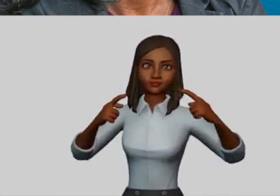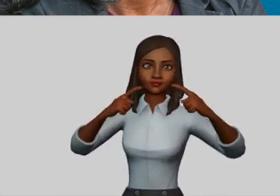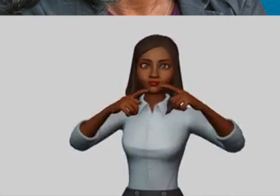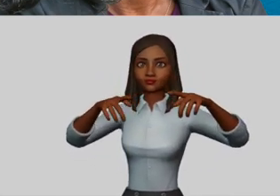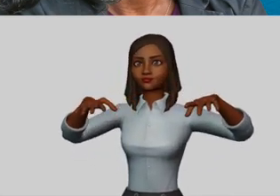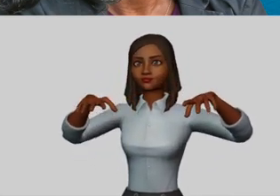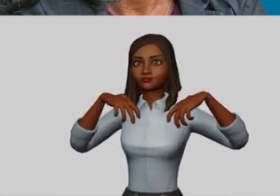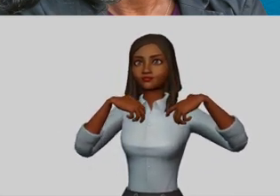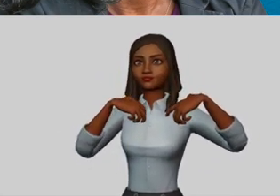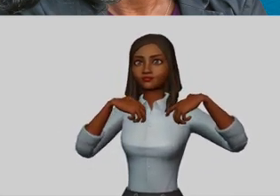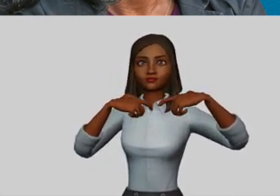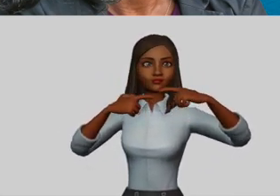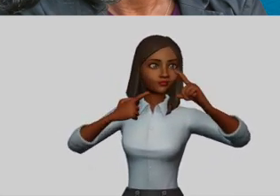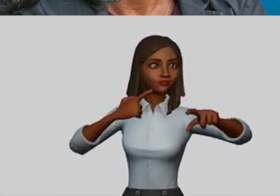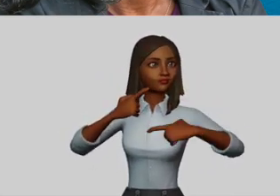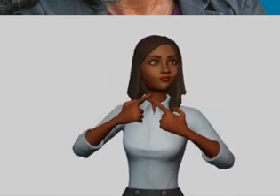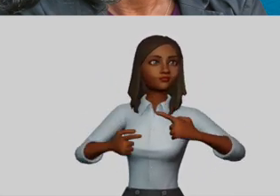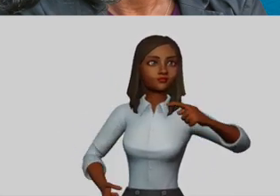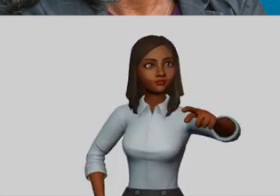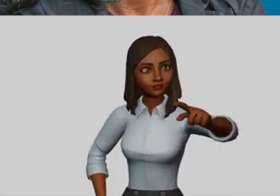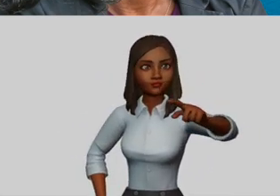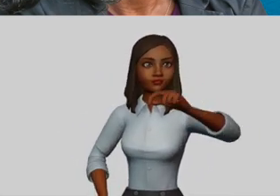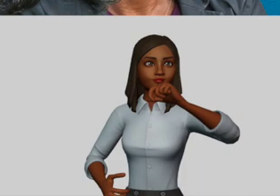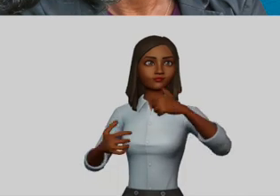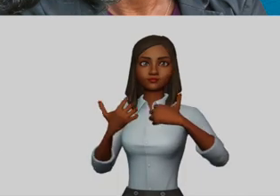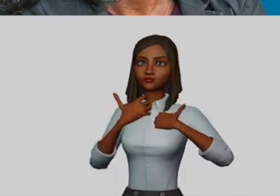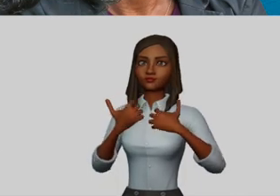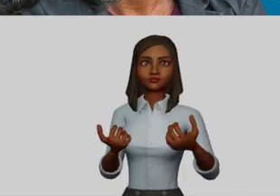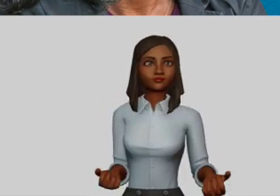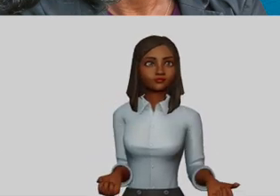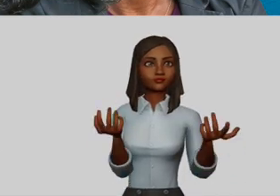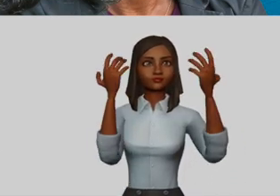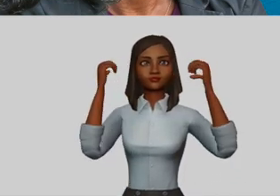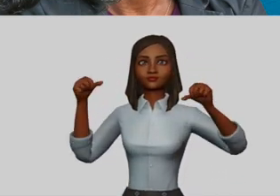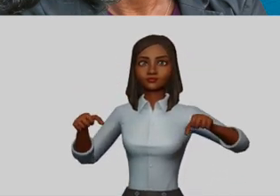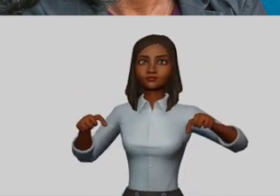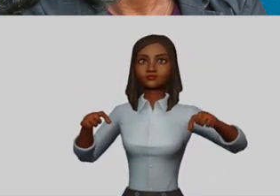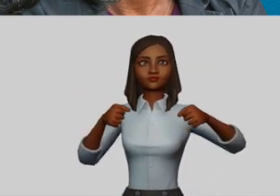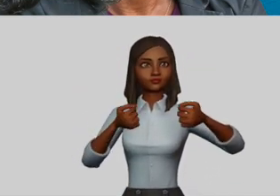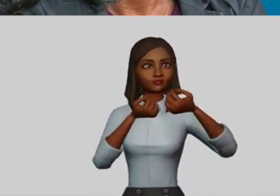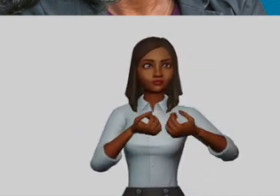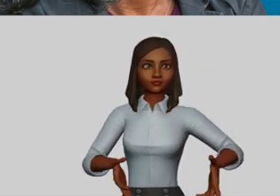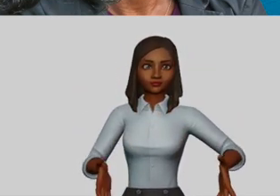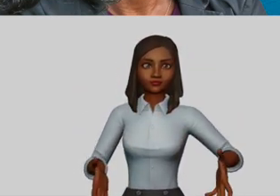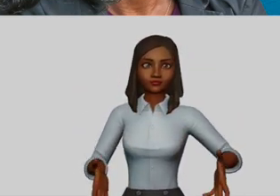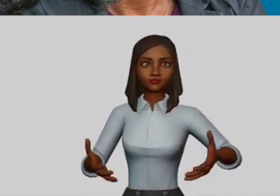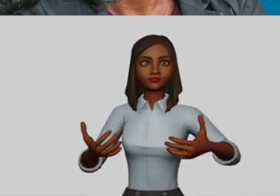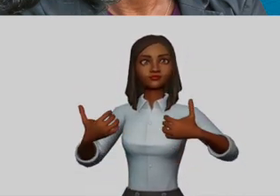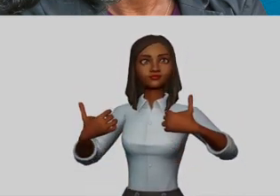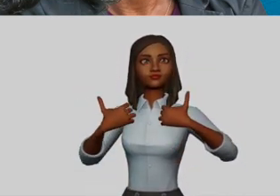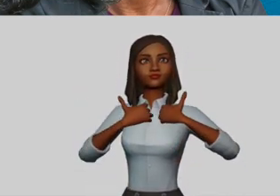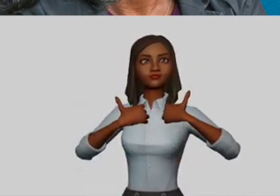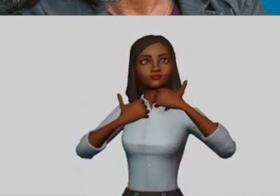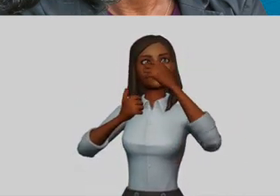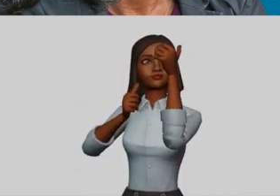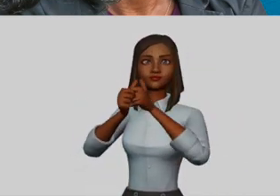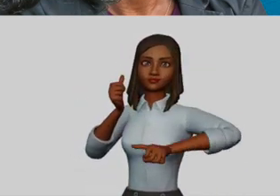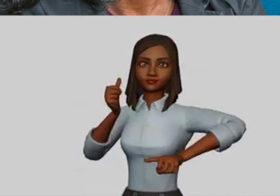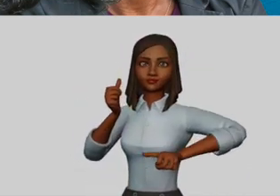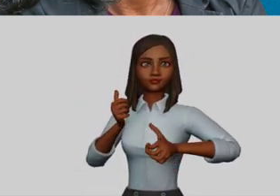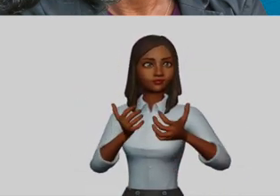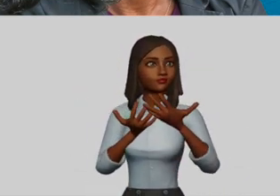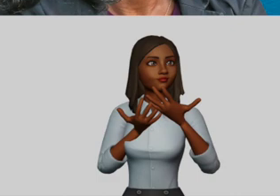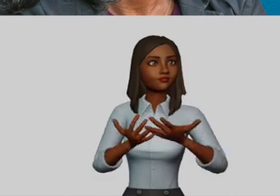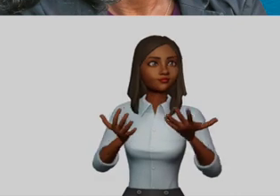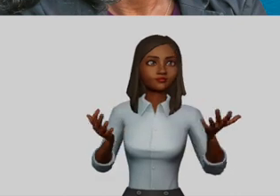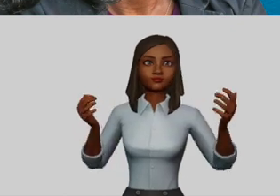sea, no era que tenía nada malo, o sea, nosotros veamos esto como si fuera el final del mundo. Sí. Son personas que tienen